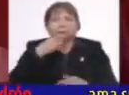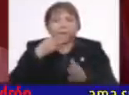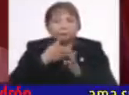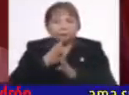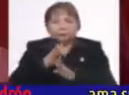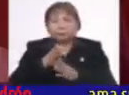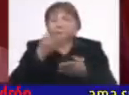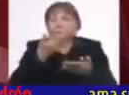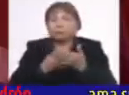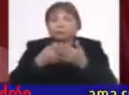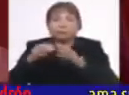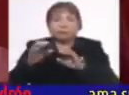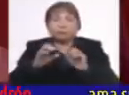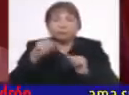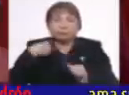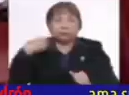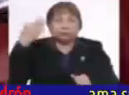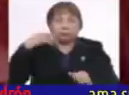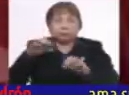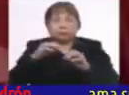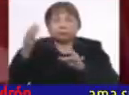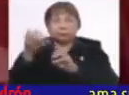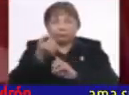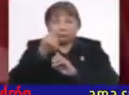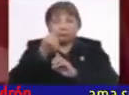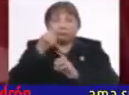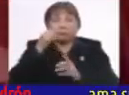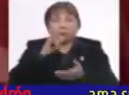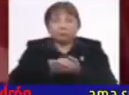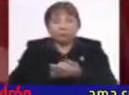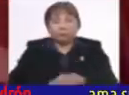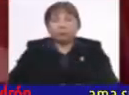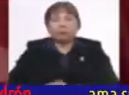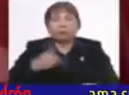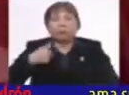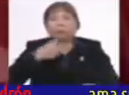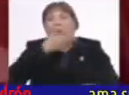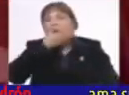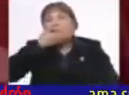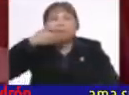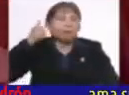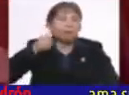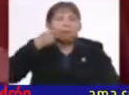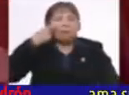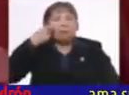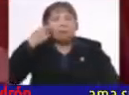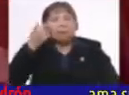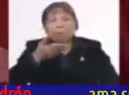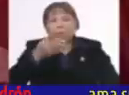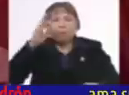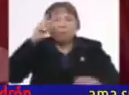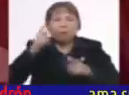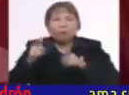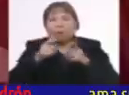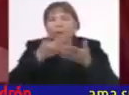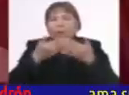línea lo que venía haciendo es recuperar a nuestros mejores hombres de inteligencia para que